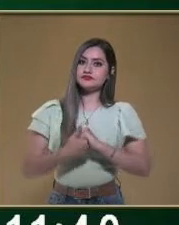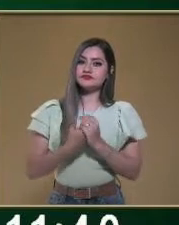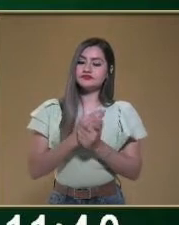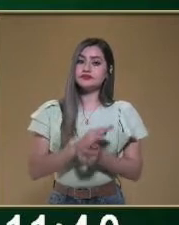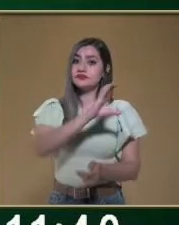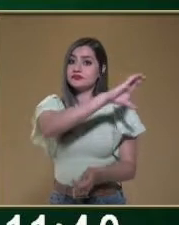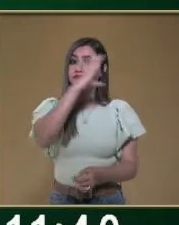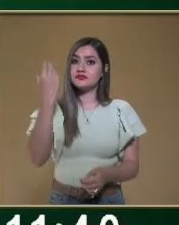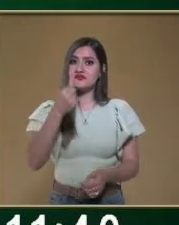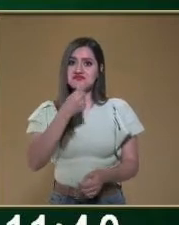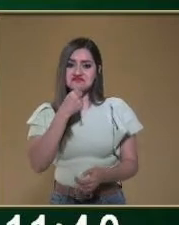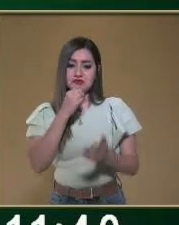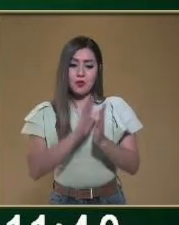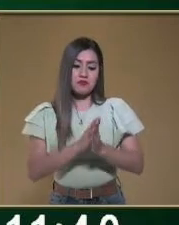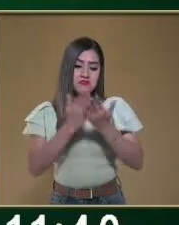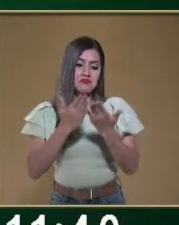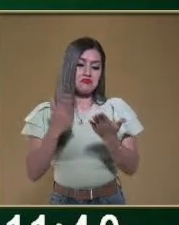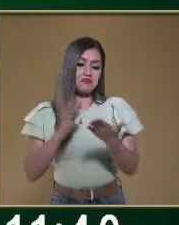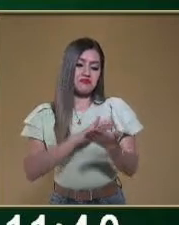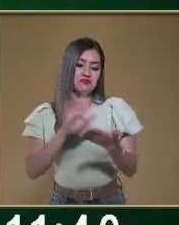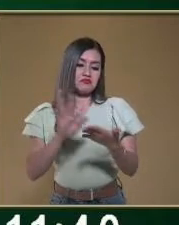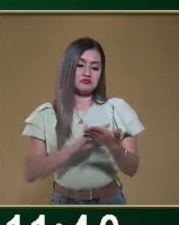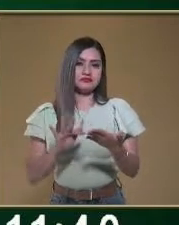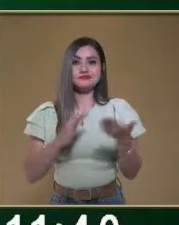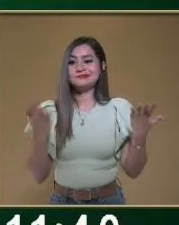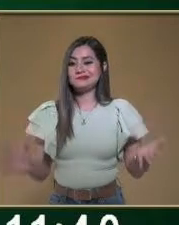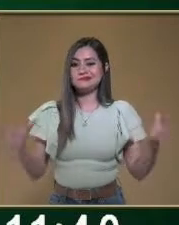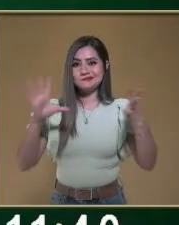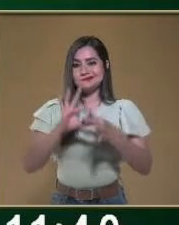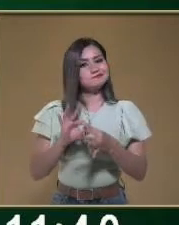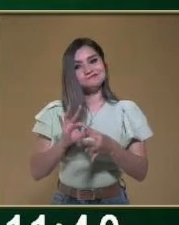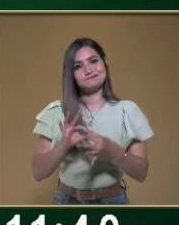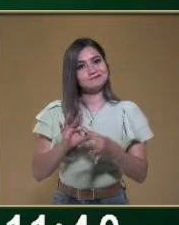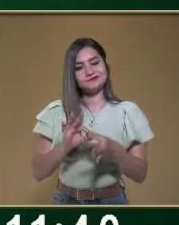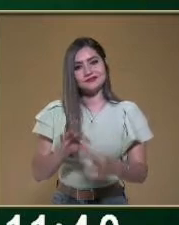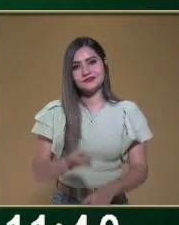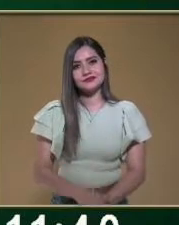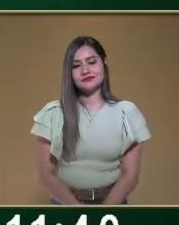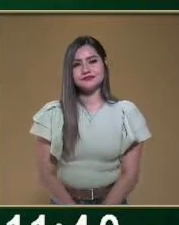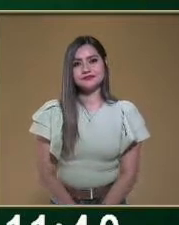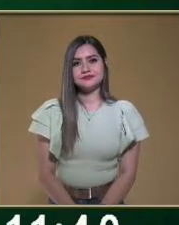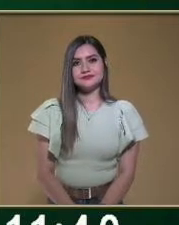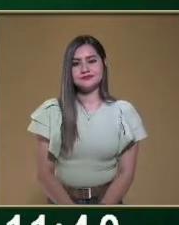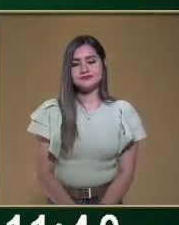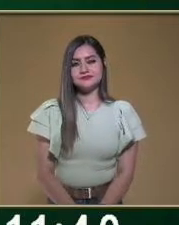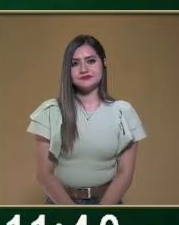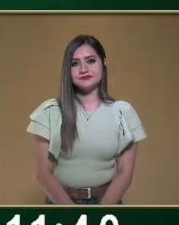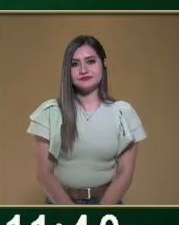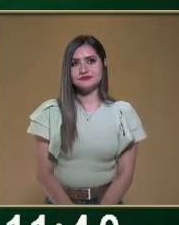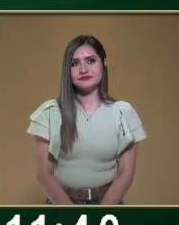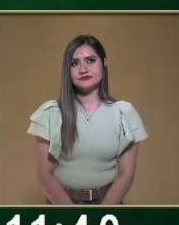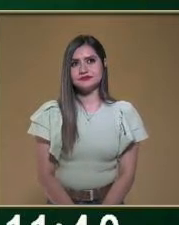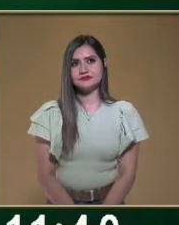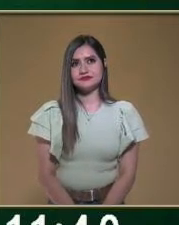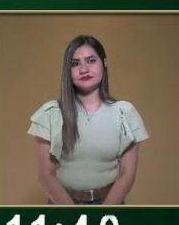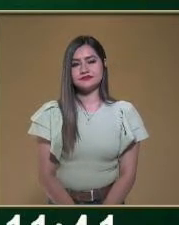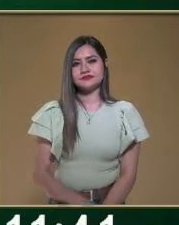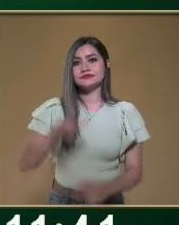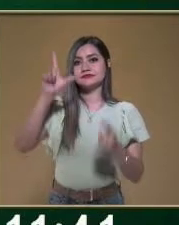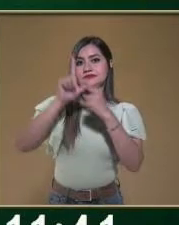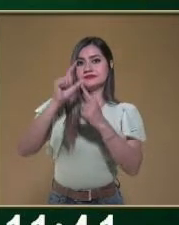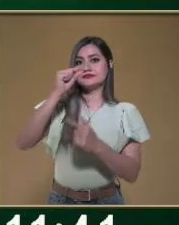como ahorita lo dijiste en la clase, pues la imagen debe estar relacionada con el texto. ¿Las mayúsculas